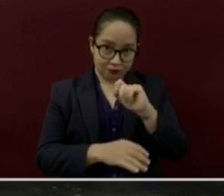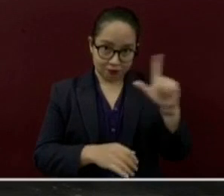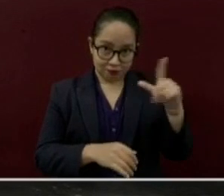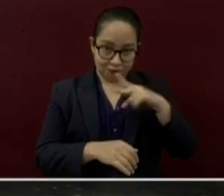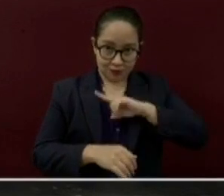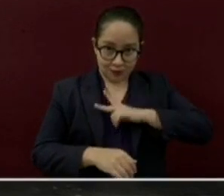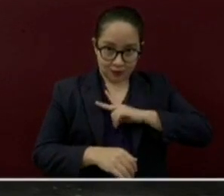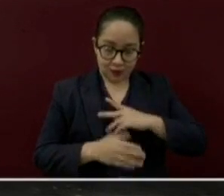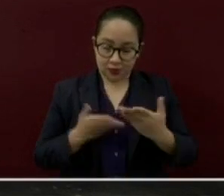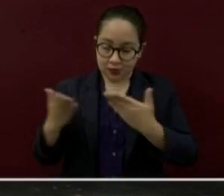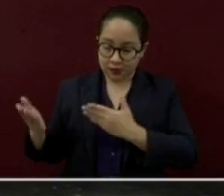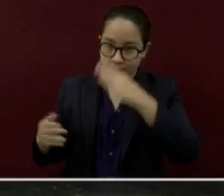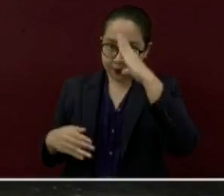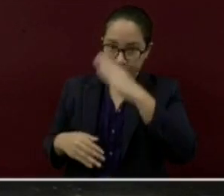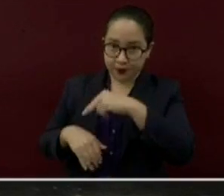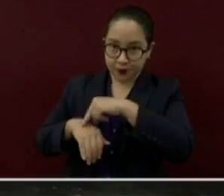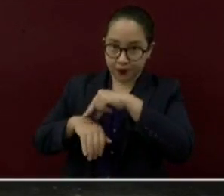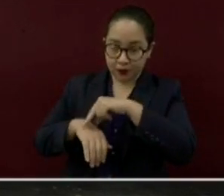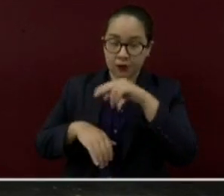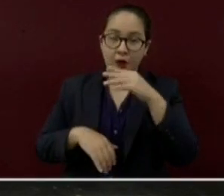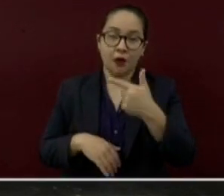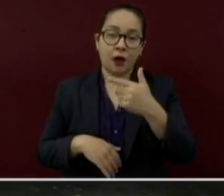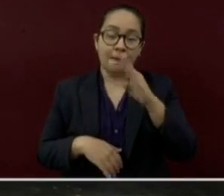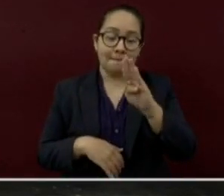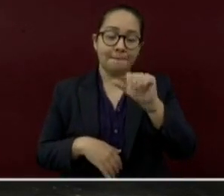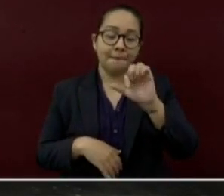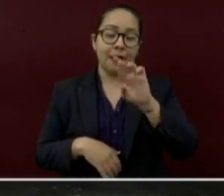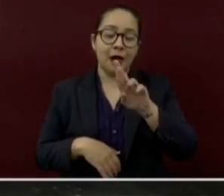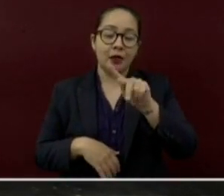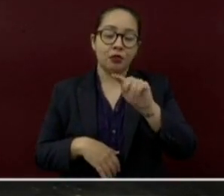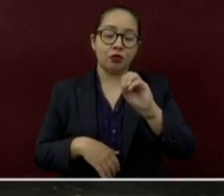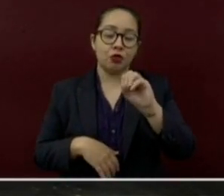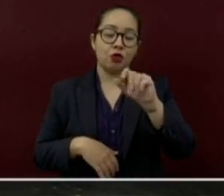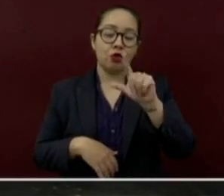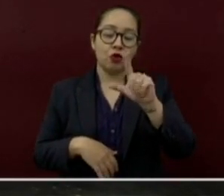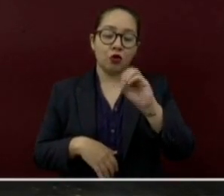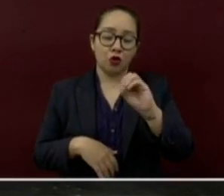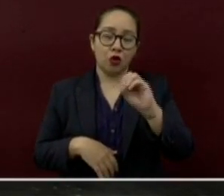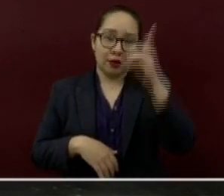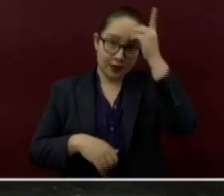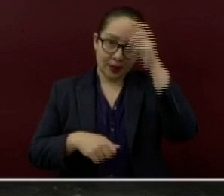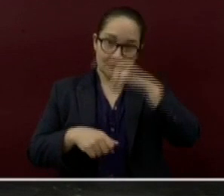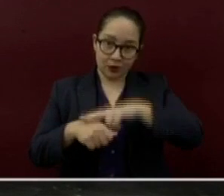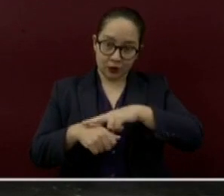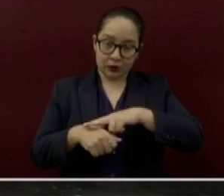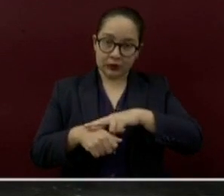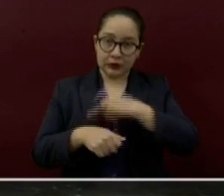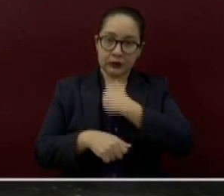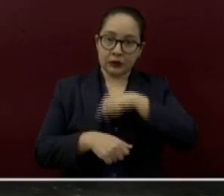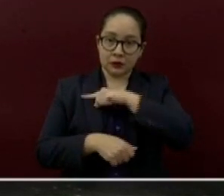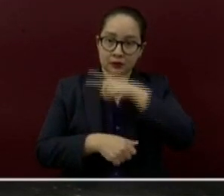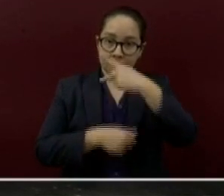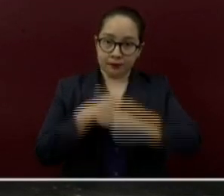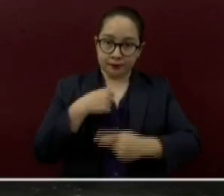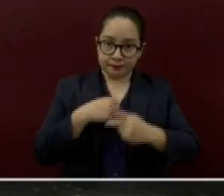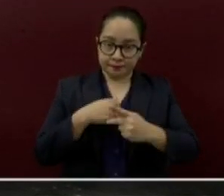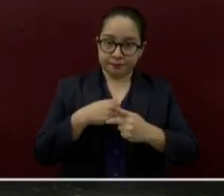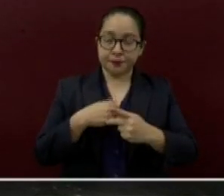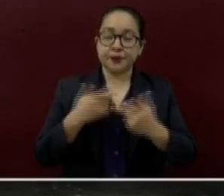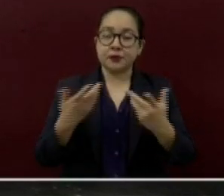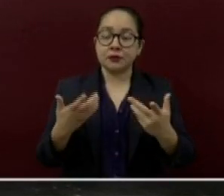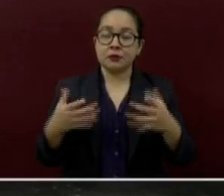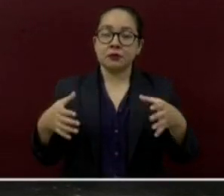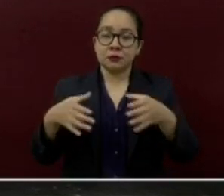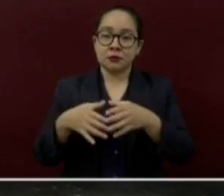al señor doctor bartolo avendaño borromeo director de protección contra riesgos sanitarios y los invito a